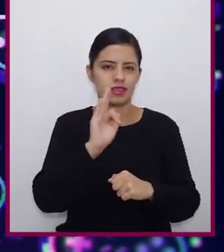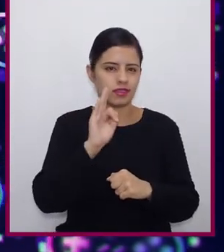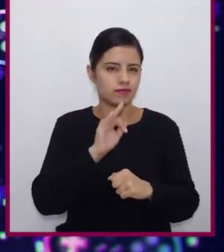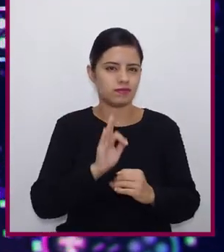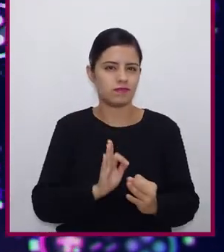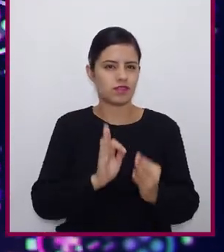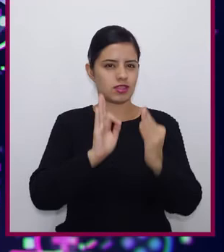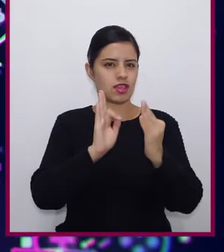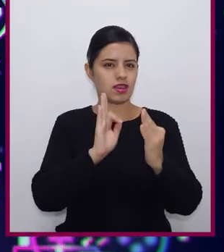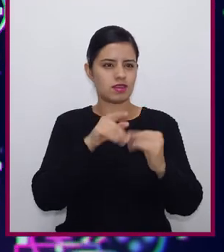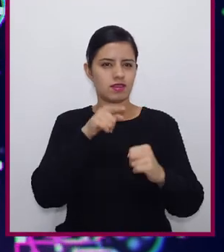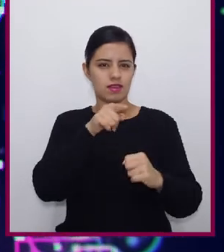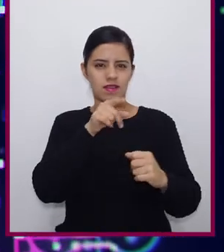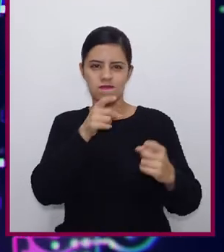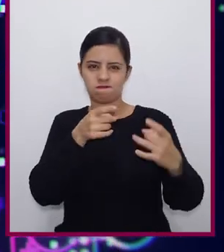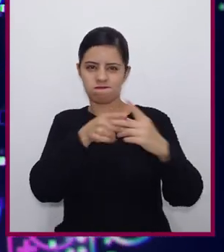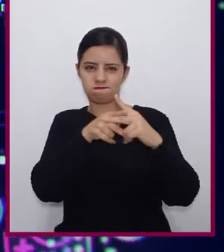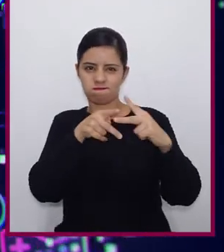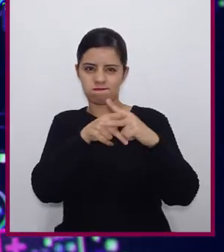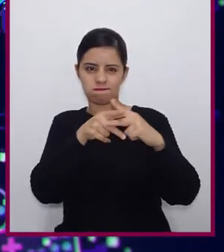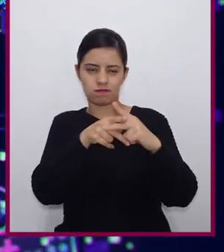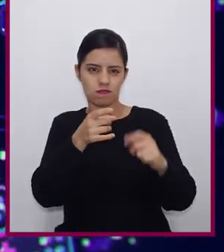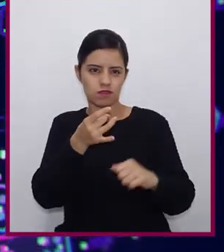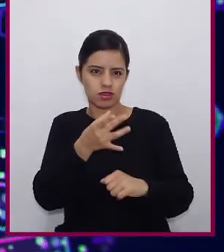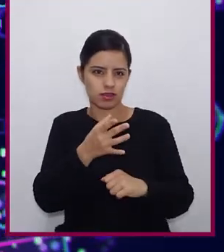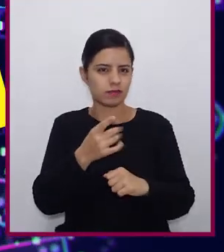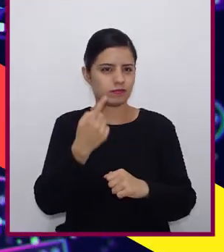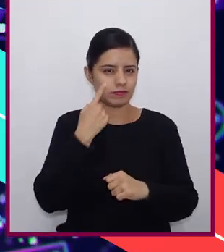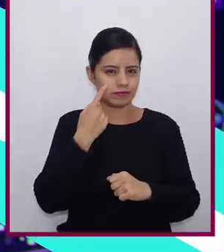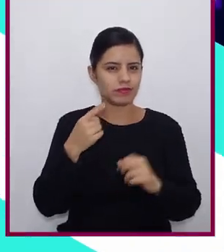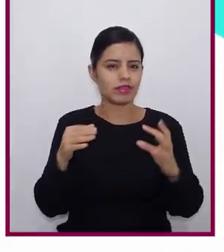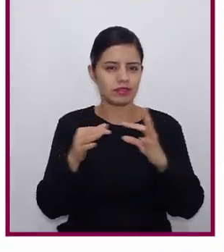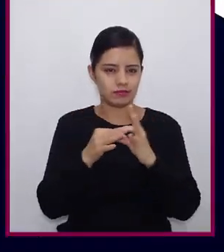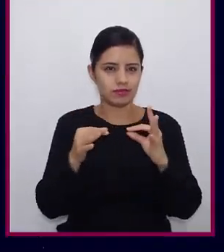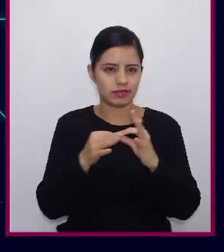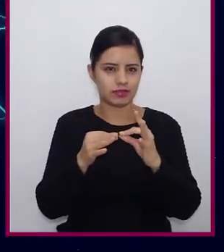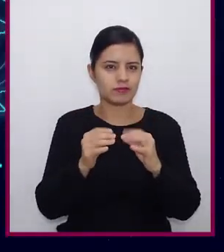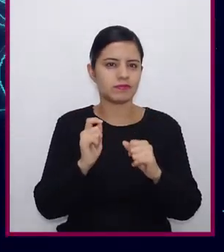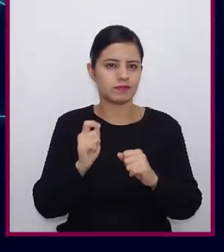final. Vamos a hablar con ellos sobre los atributos.